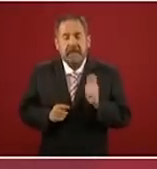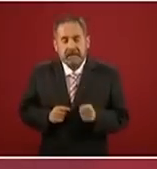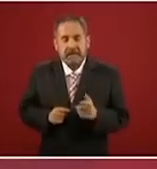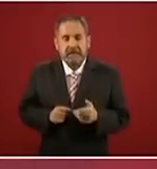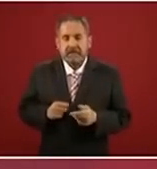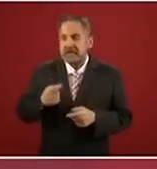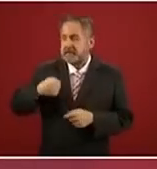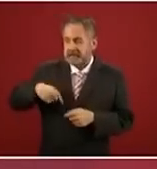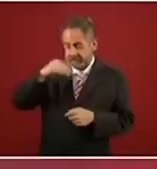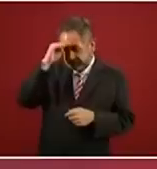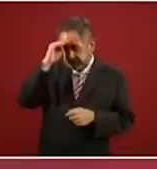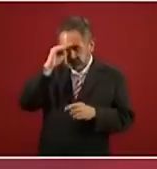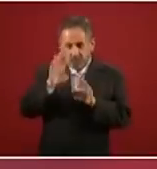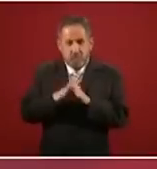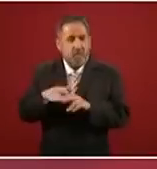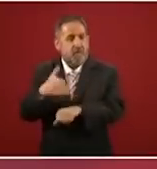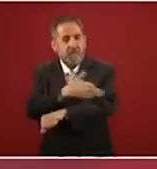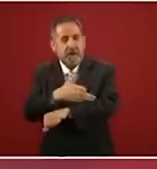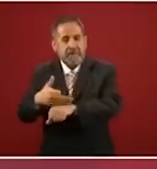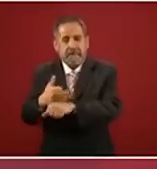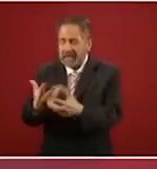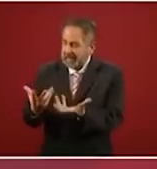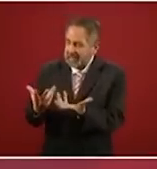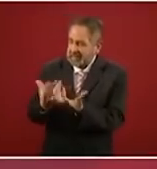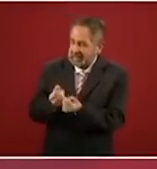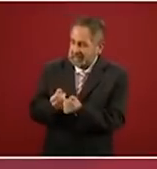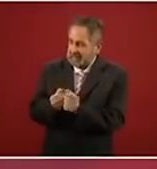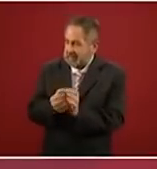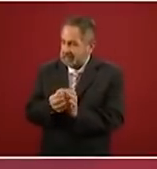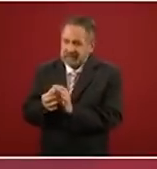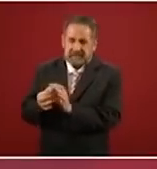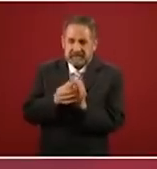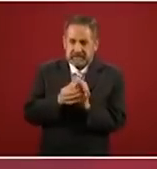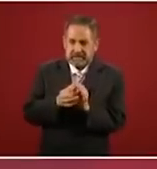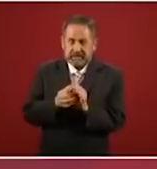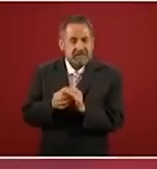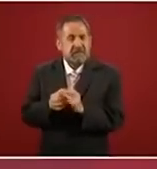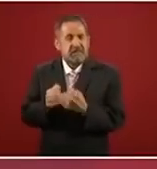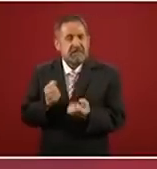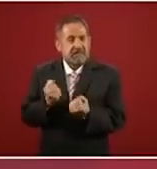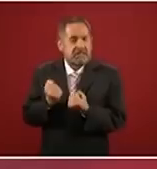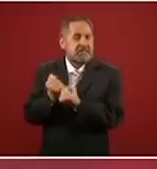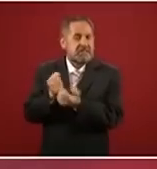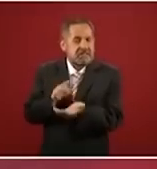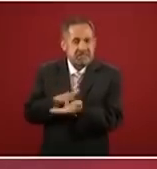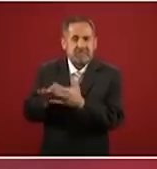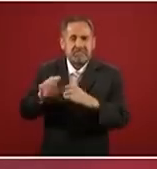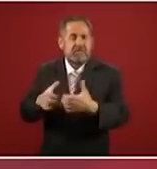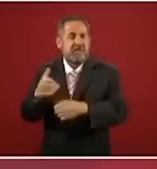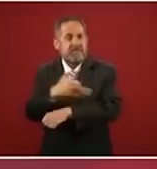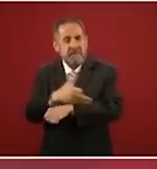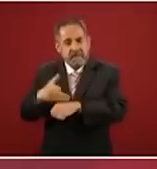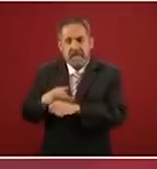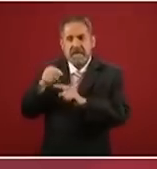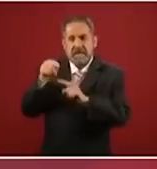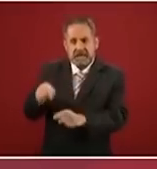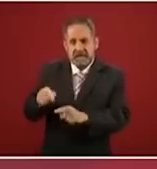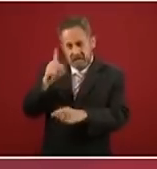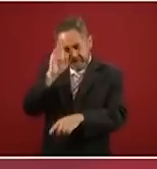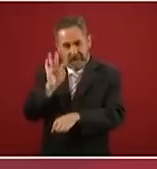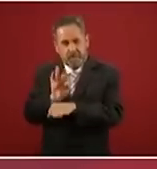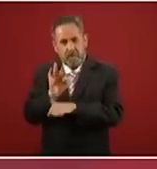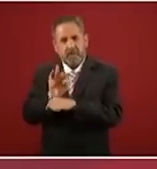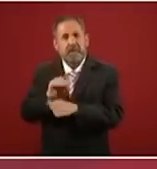buscar la integración familiar de fortalecer el lazo familiar y de fortalecer la protección